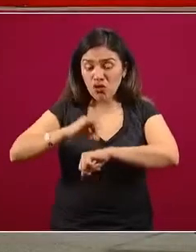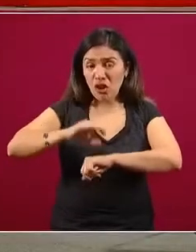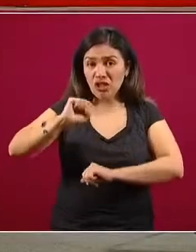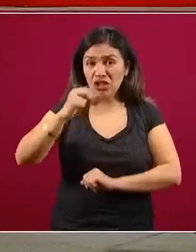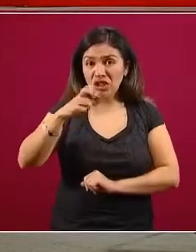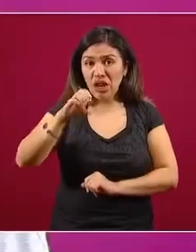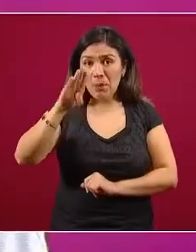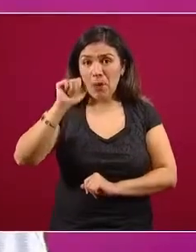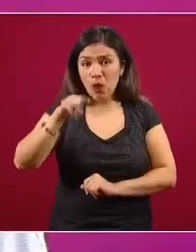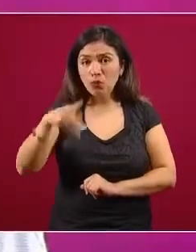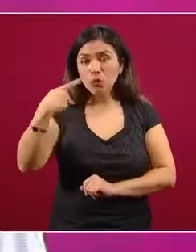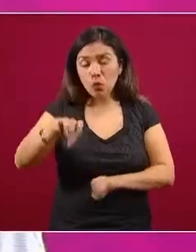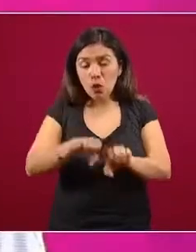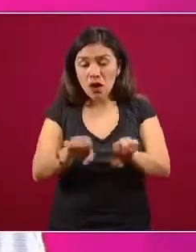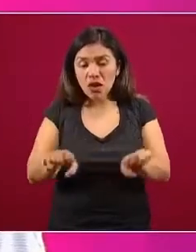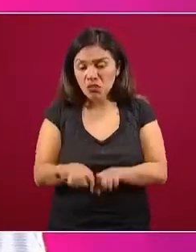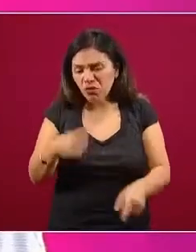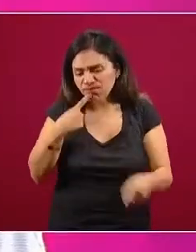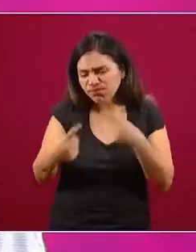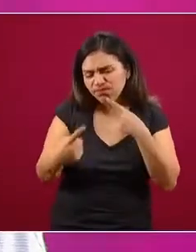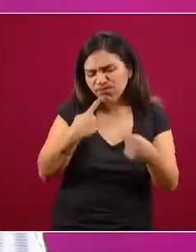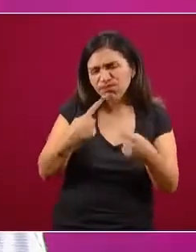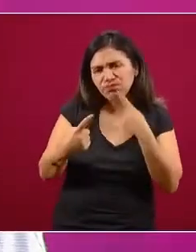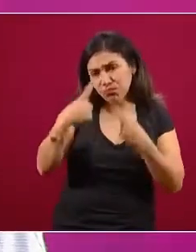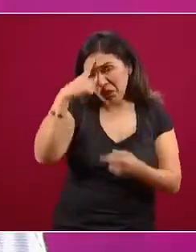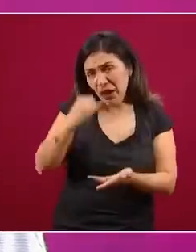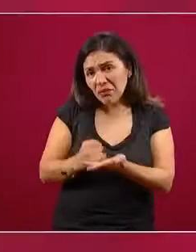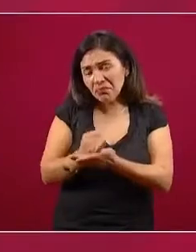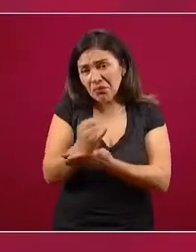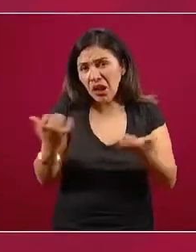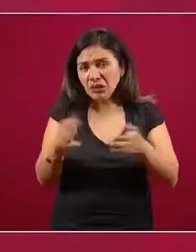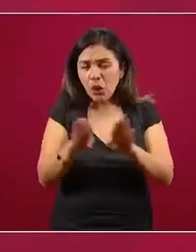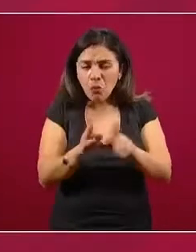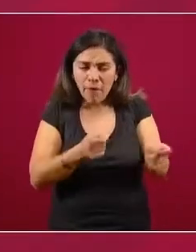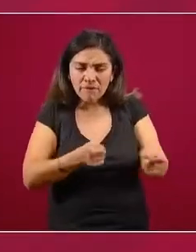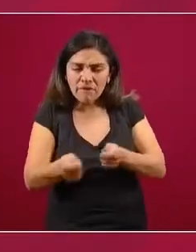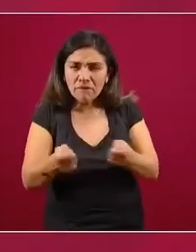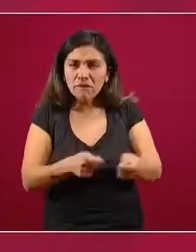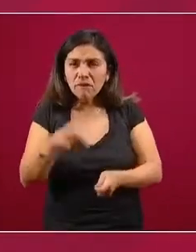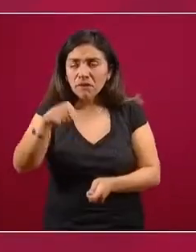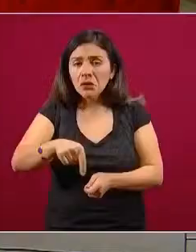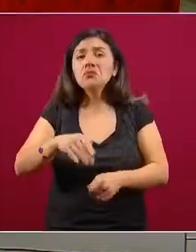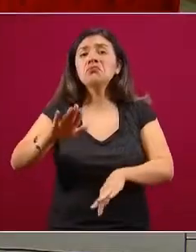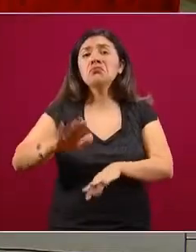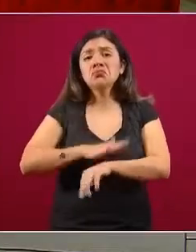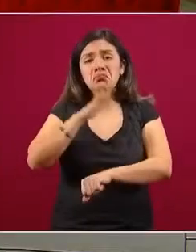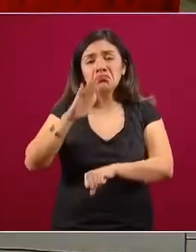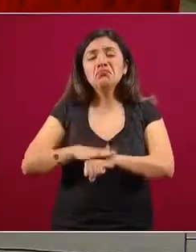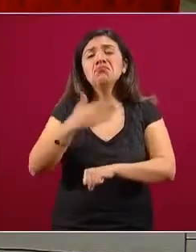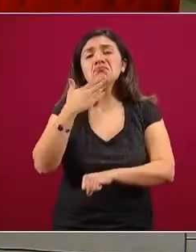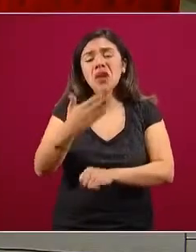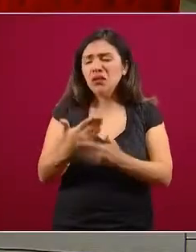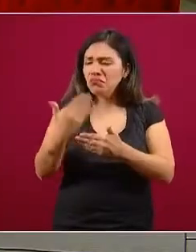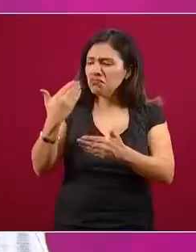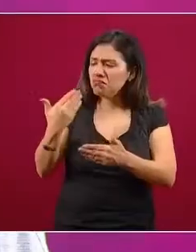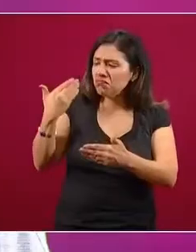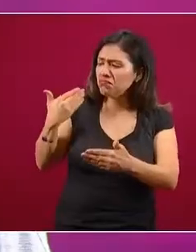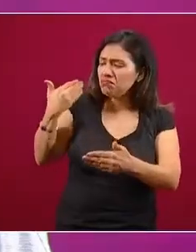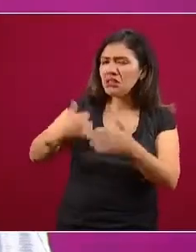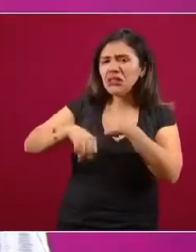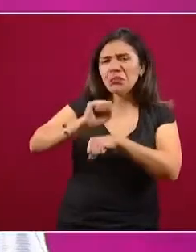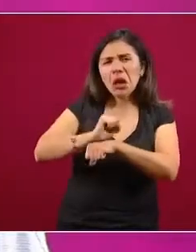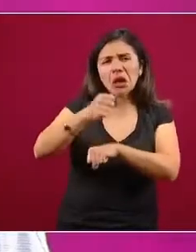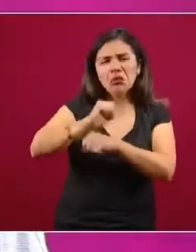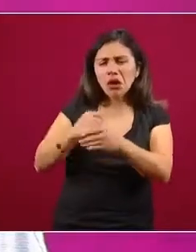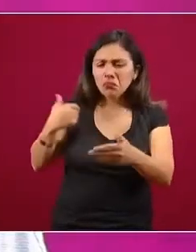y su equipo han ejercido para manejar la pandemia, está resultando desde hace ya varias semanas